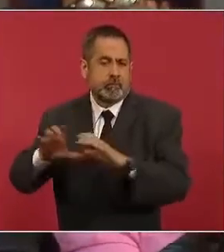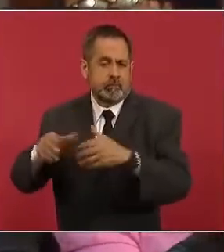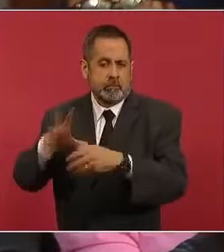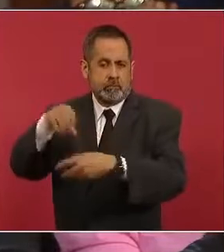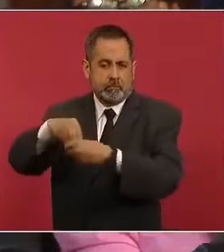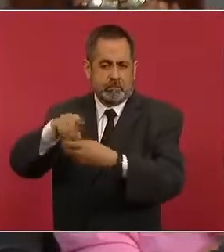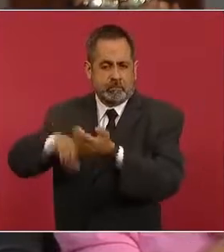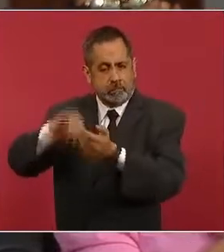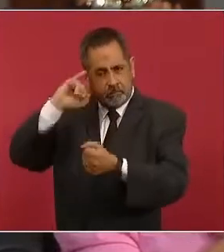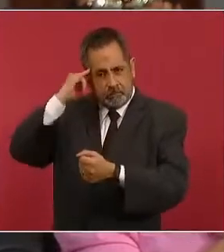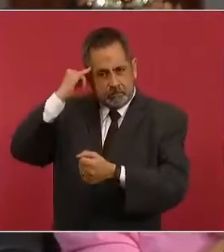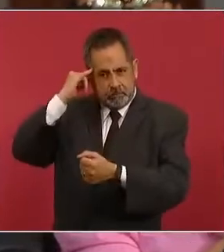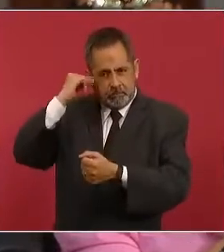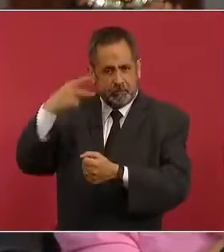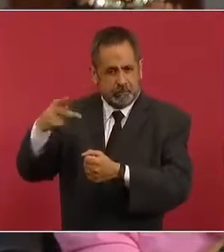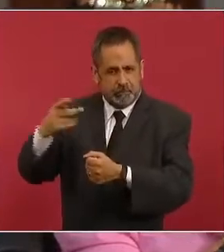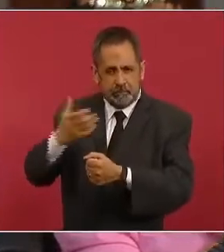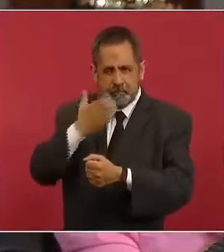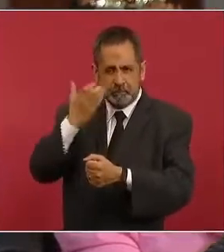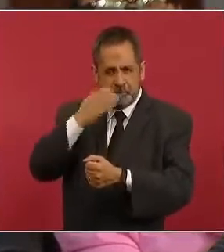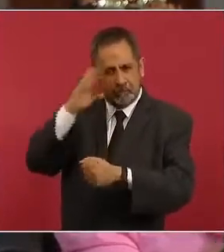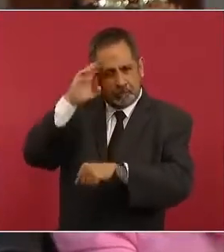Integrativa Tradicional y Educación en Salud,